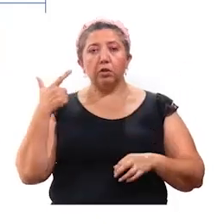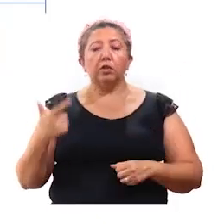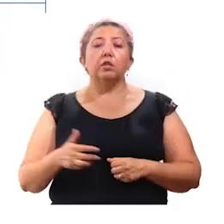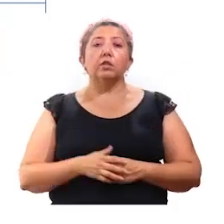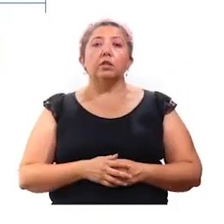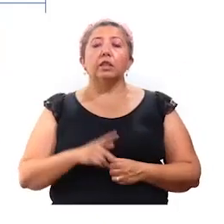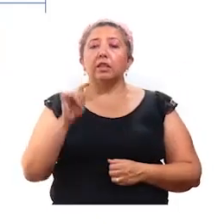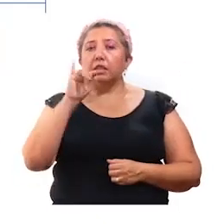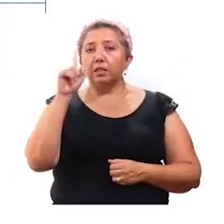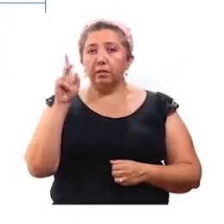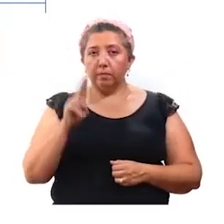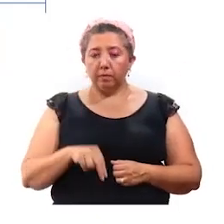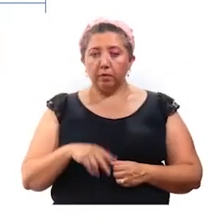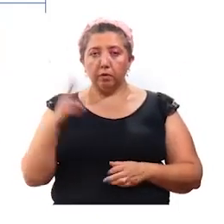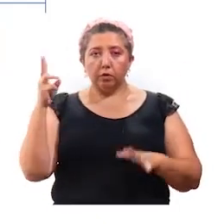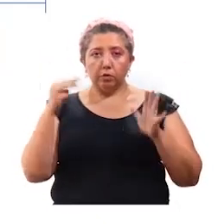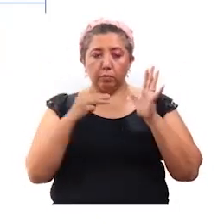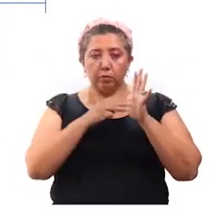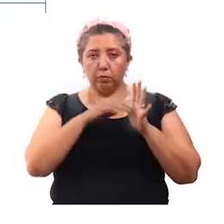2.707, Tizimín,